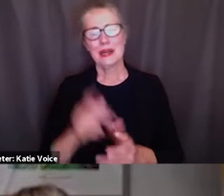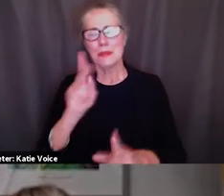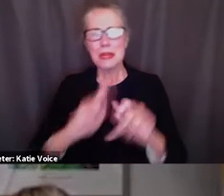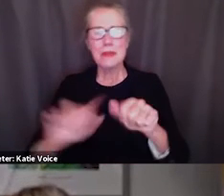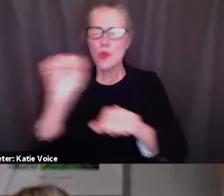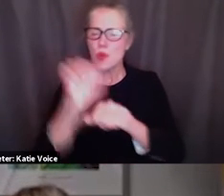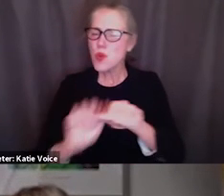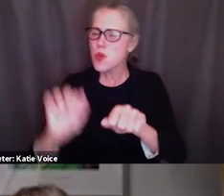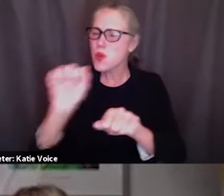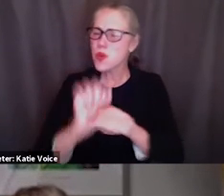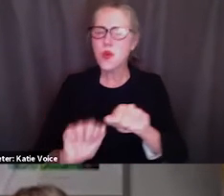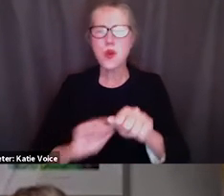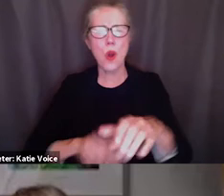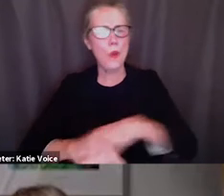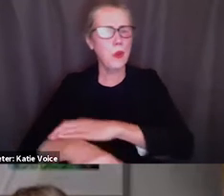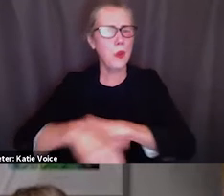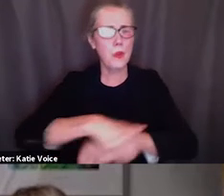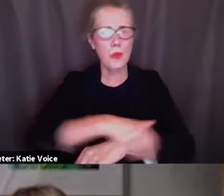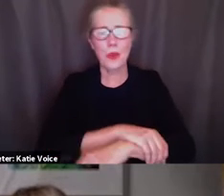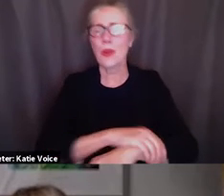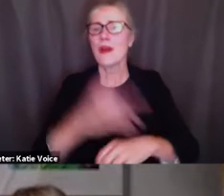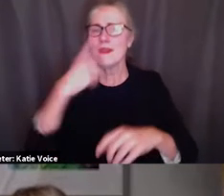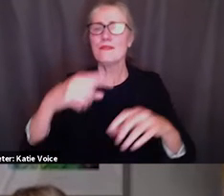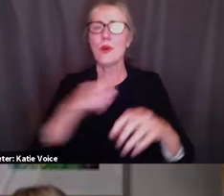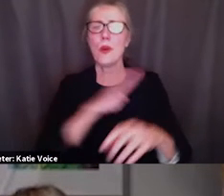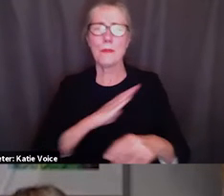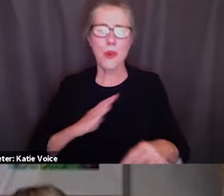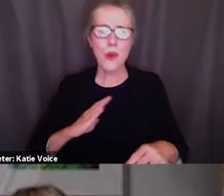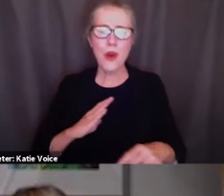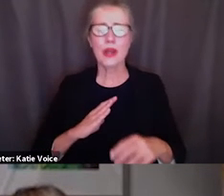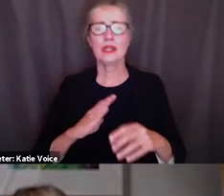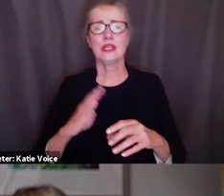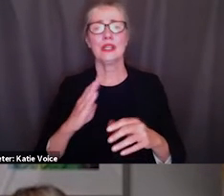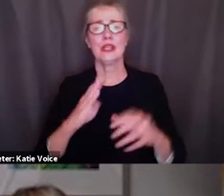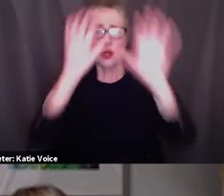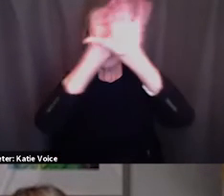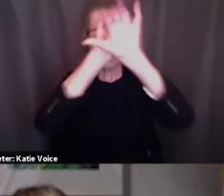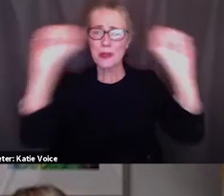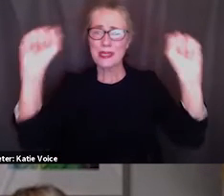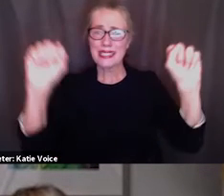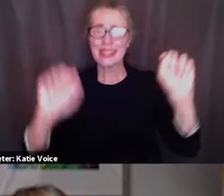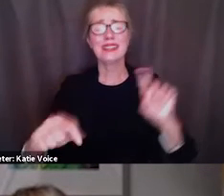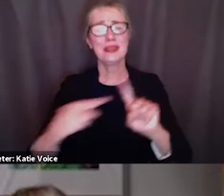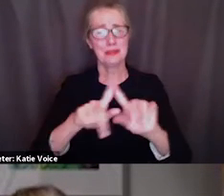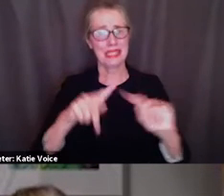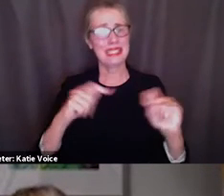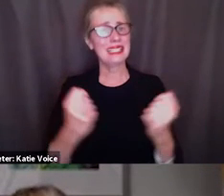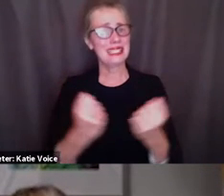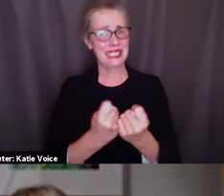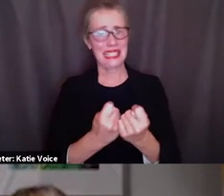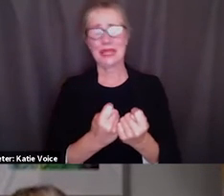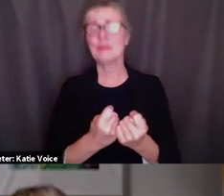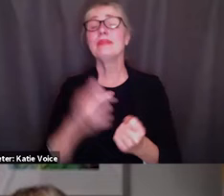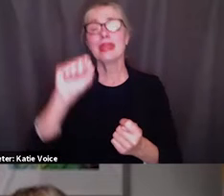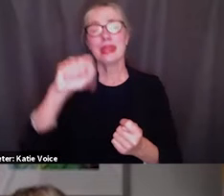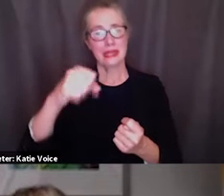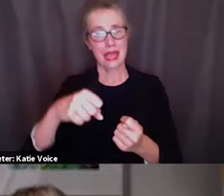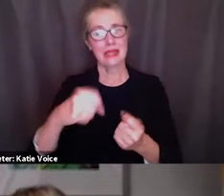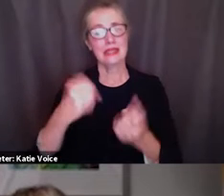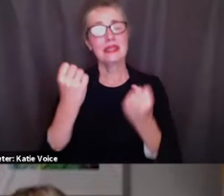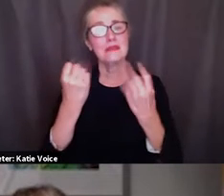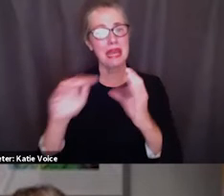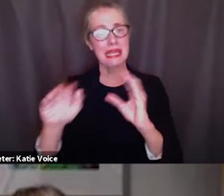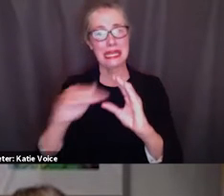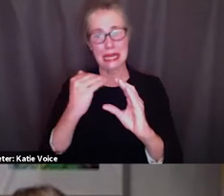el personal tan dedicado del consejo, superintendente y equipo, quienes hicieron todo esto posible. Sí, nosotros hemos continuado